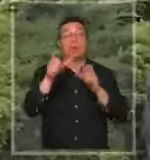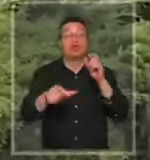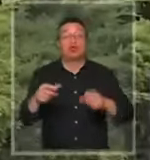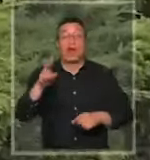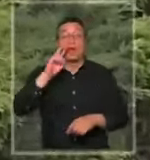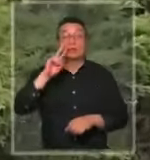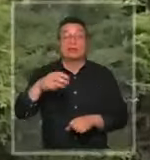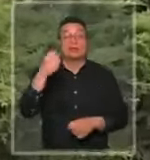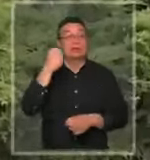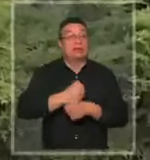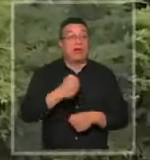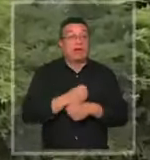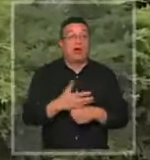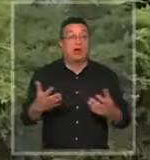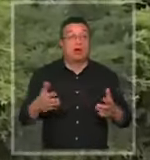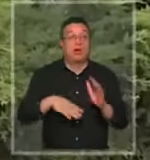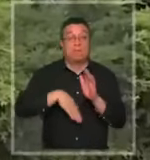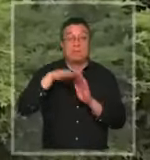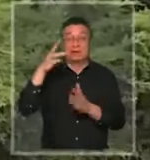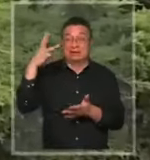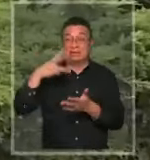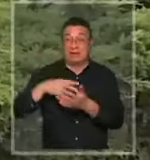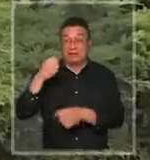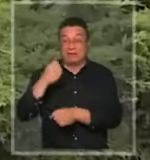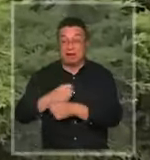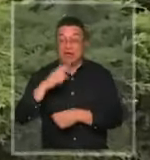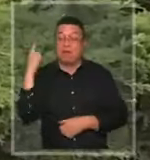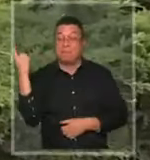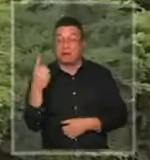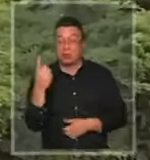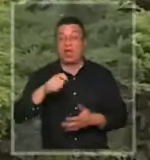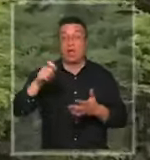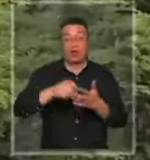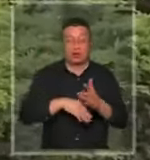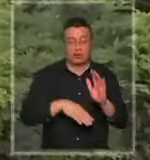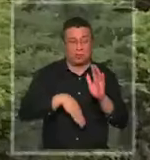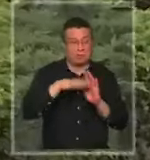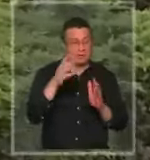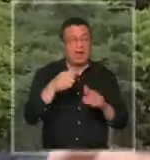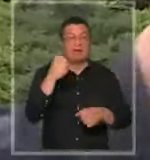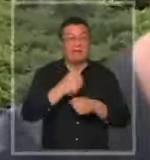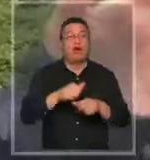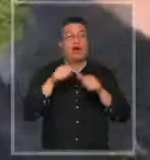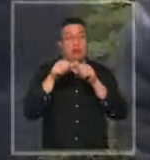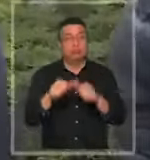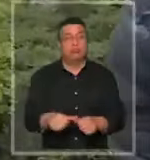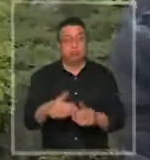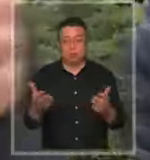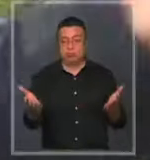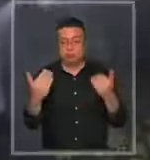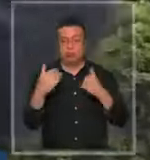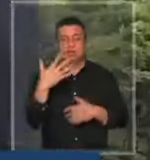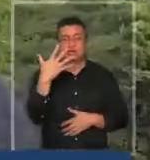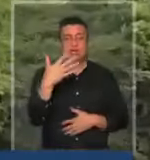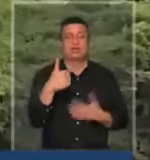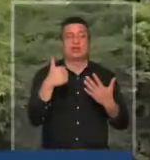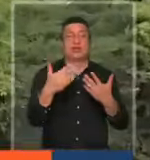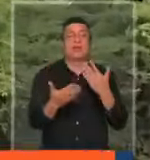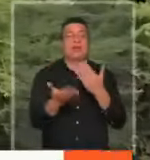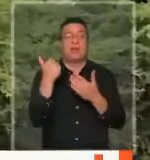sucede. Son más de 3.000 trabajadores entre particulares y contratados. Hay gente que trabaja aquí, gente que se levanta a 5 o 6 de la mañana, no tenemos para